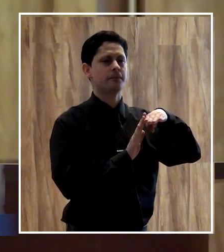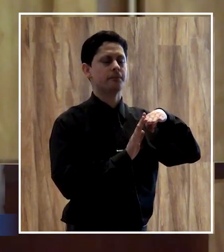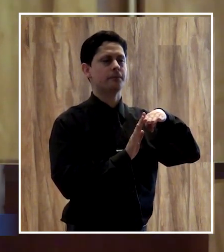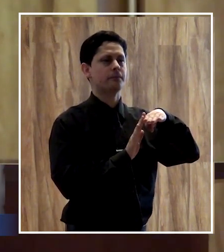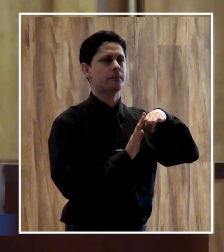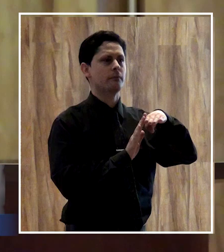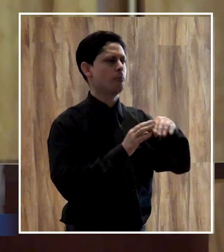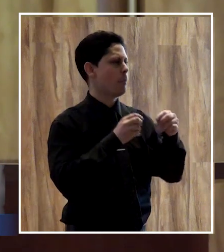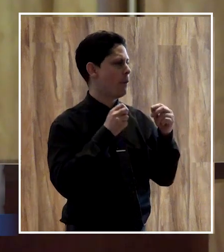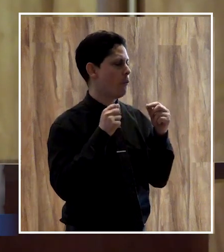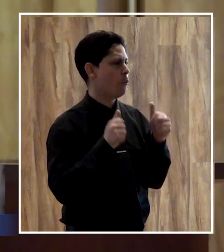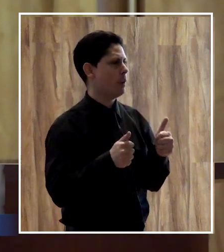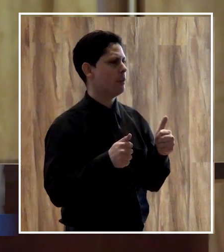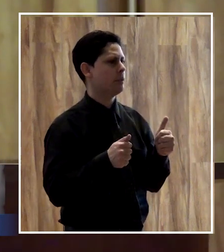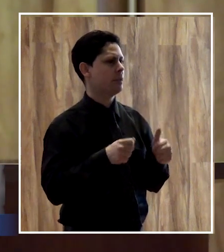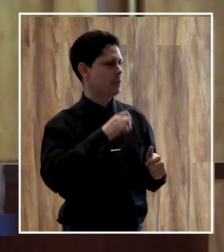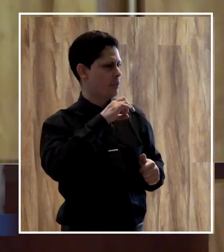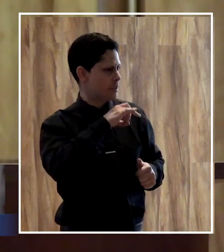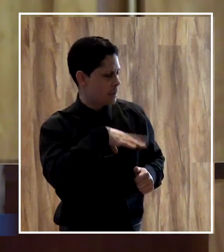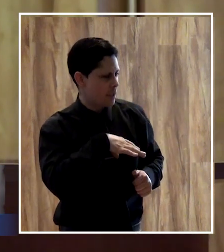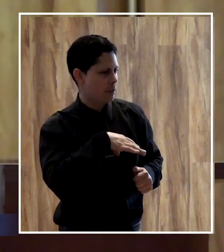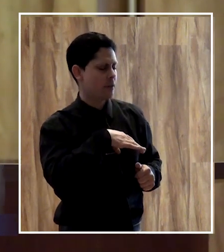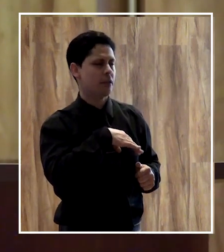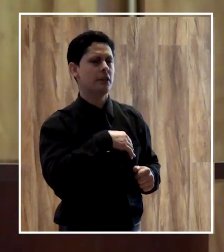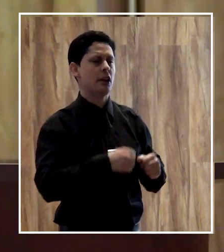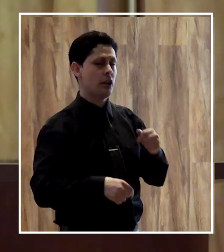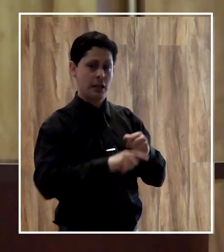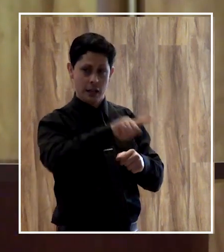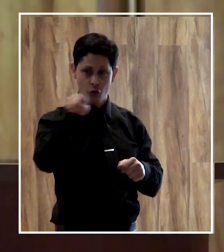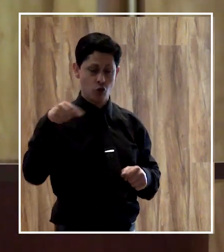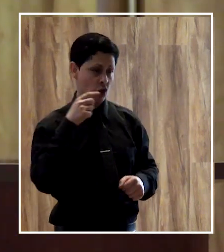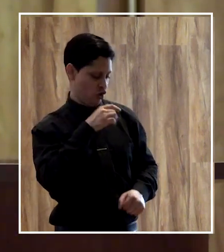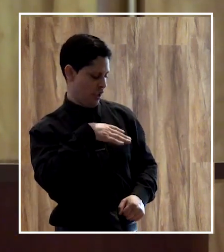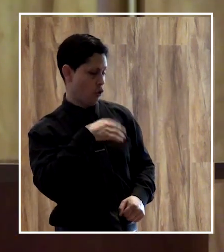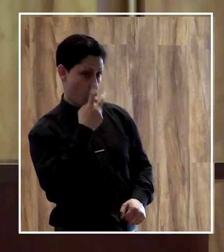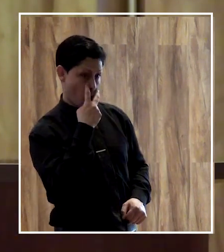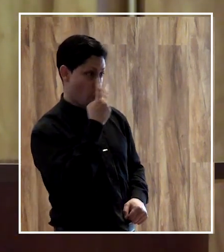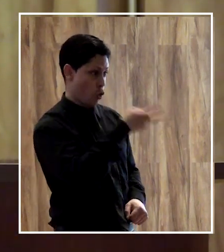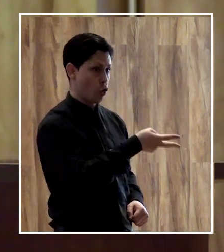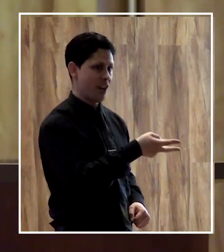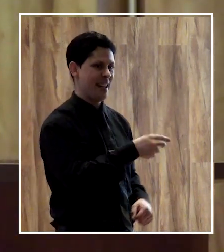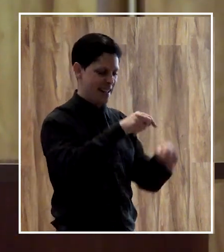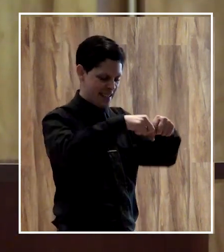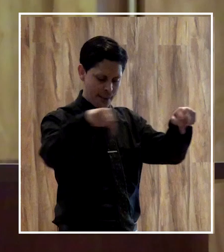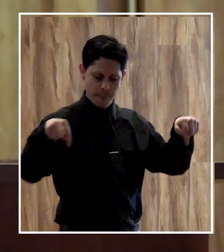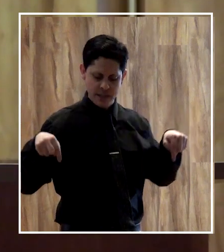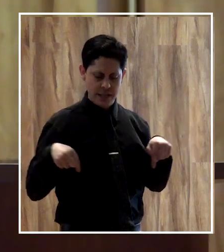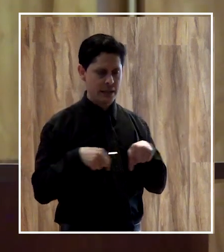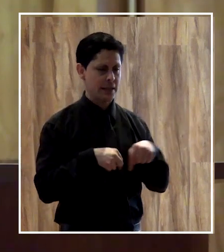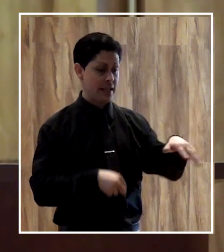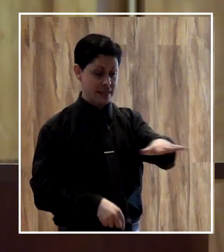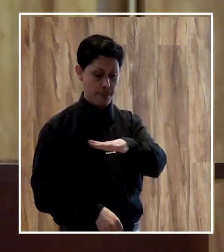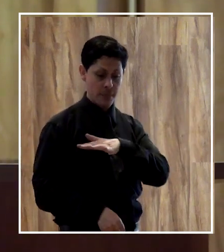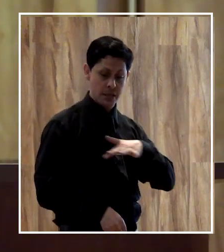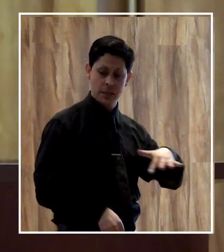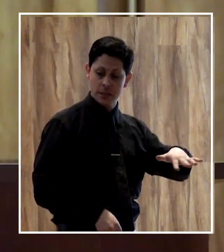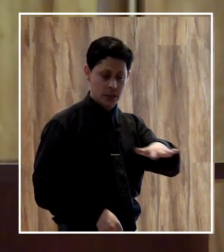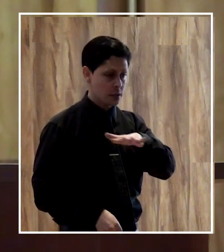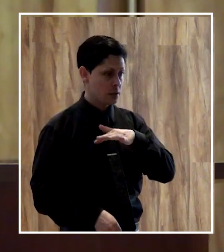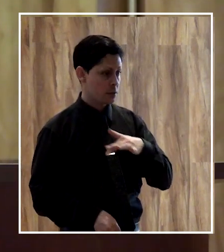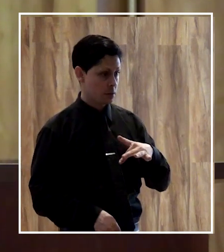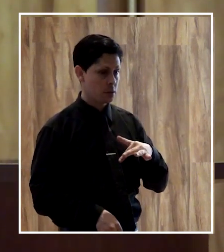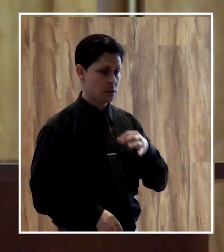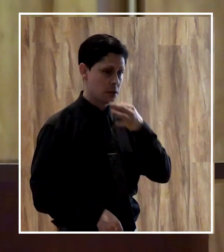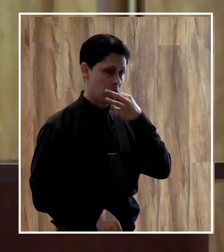mucho y que creo que es bueno que los chilenos la conozcan. En medio de este ambiente en que se